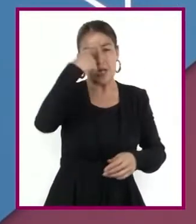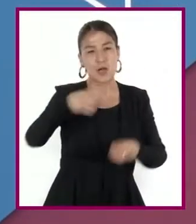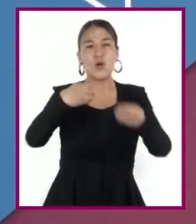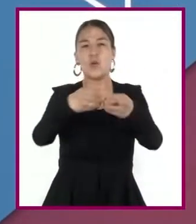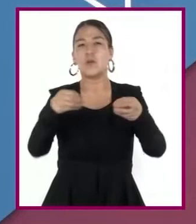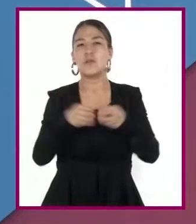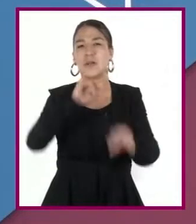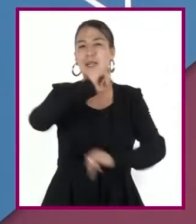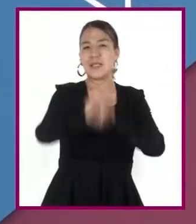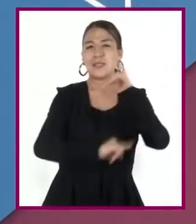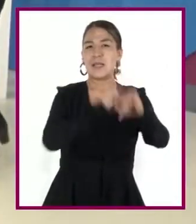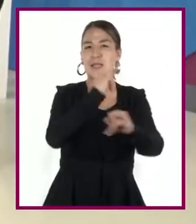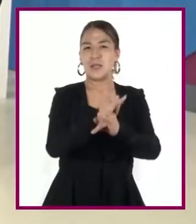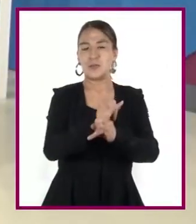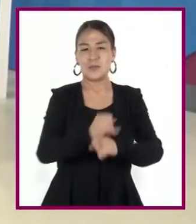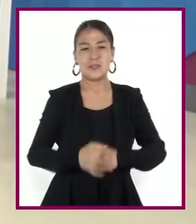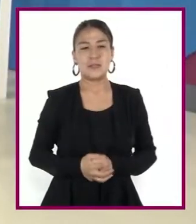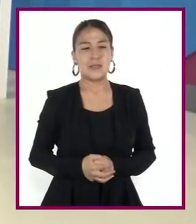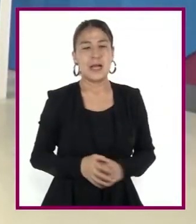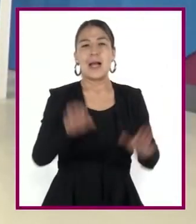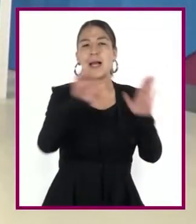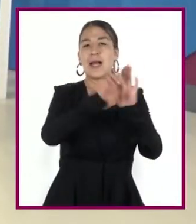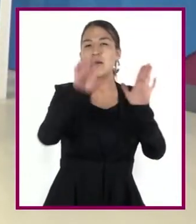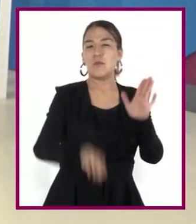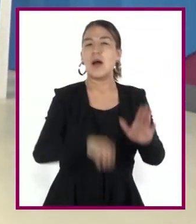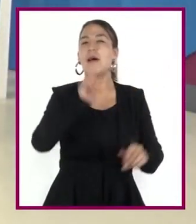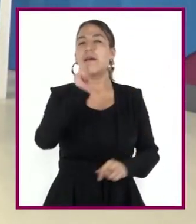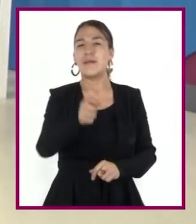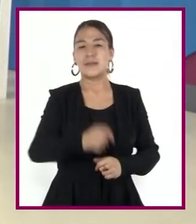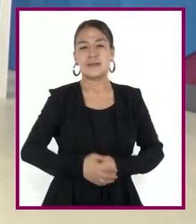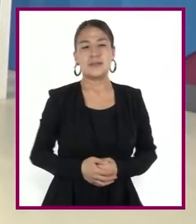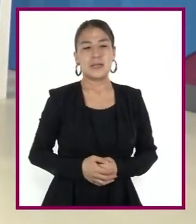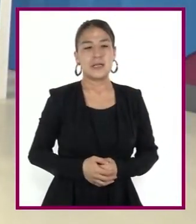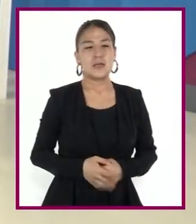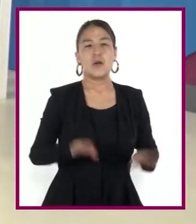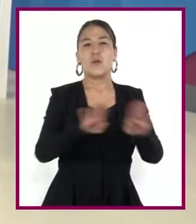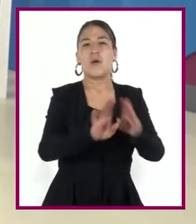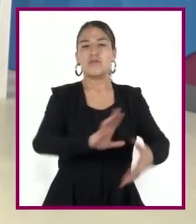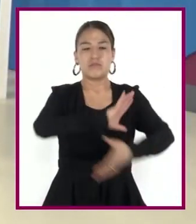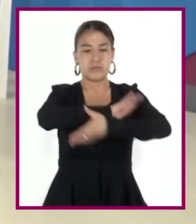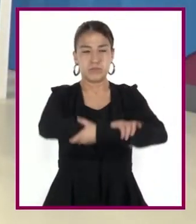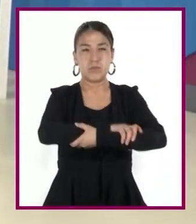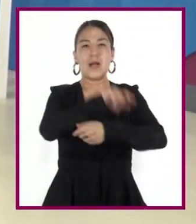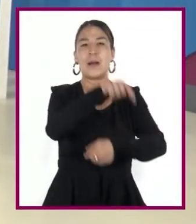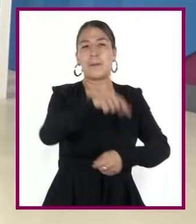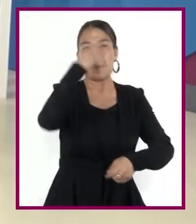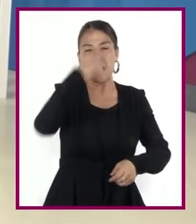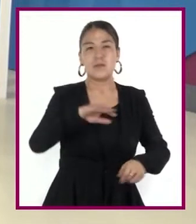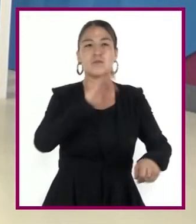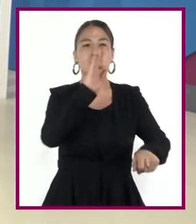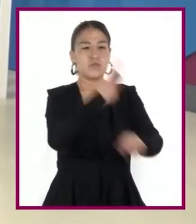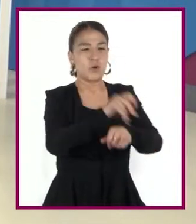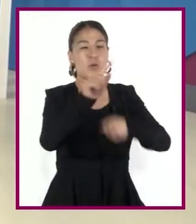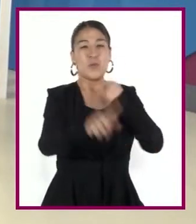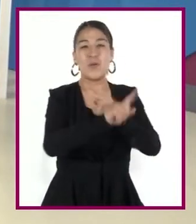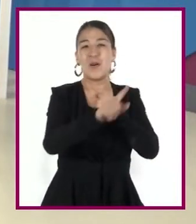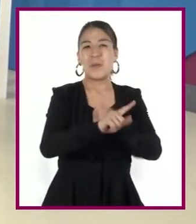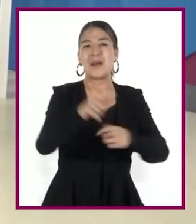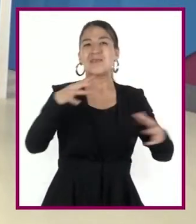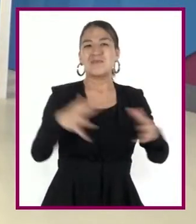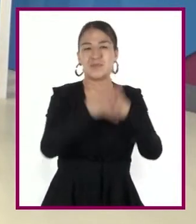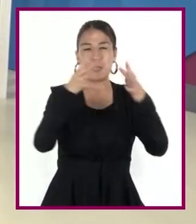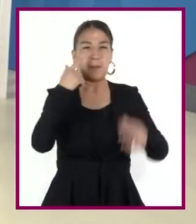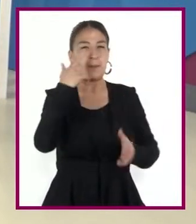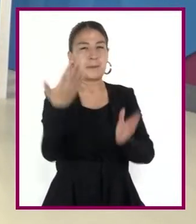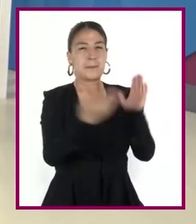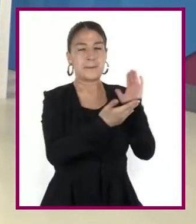organismos internacionales. El ejemplo corresponde a la Alianza Global para la Prevención de Conflictos Armados.